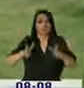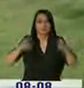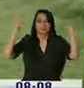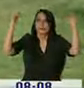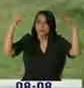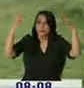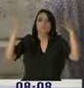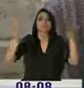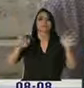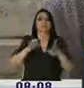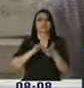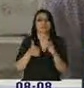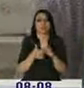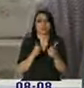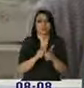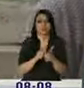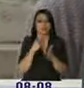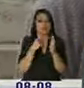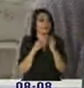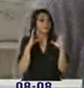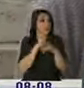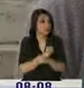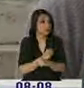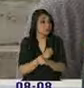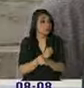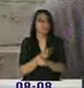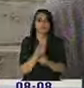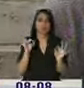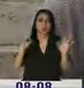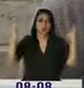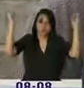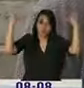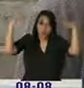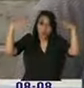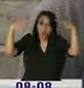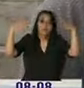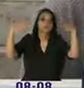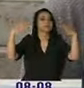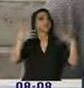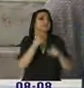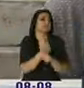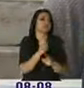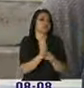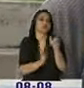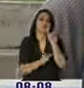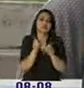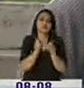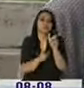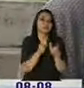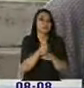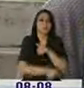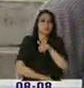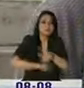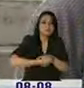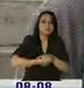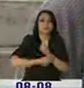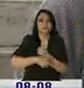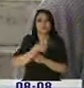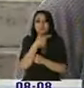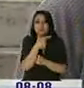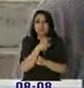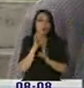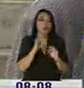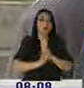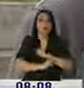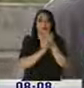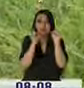inconveniente. Todas las noches tú encuentras acá atrás, como no tenemos luces tampoco. Hay gente que está bebiendo y de mañana tú encuentras